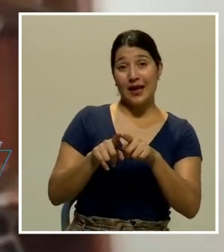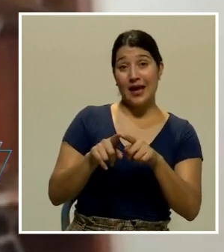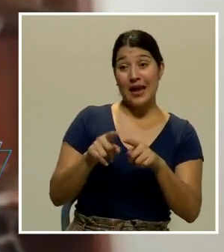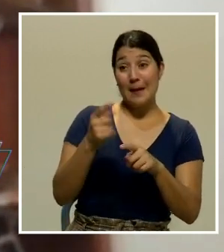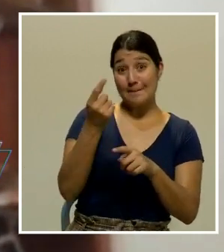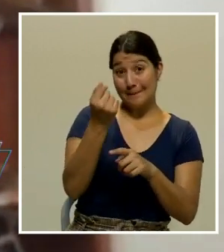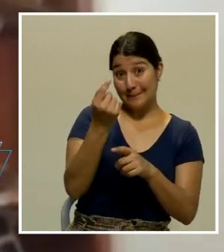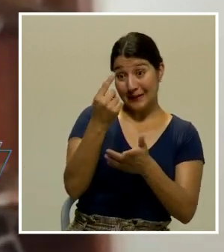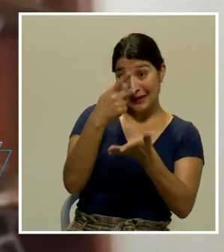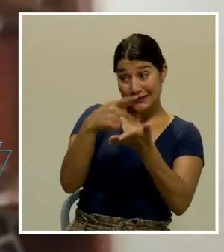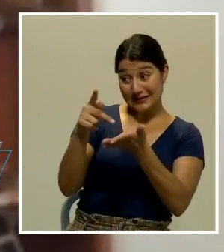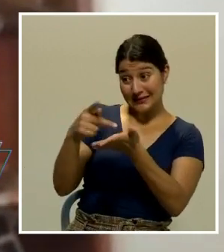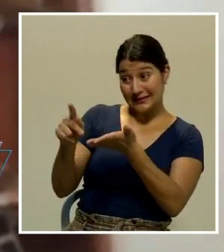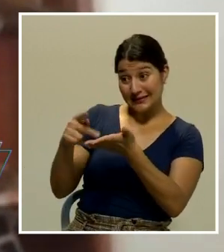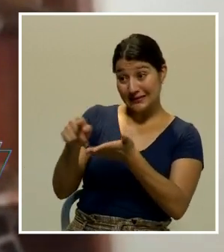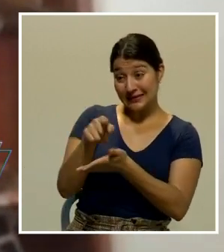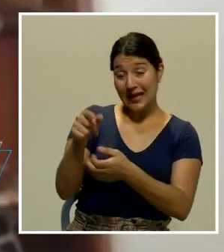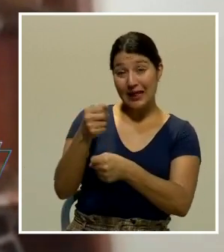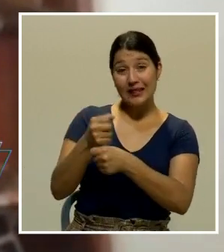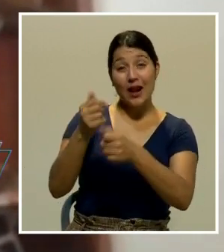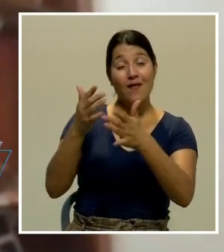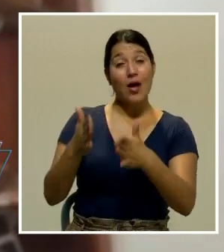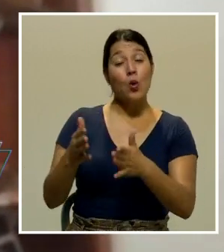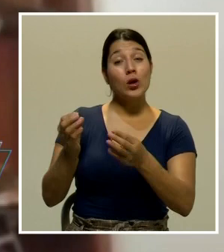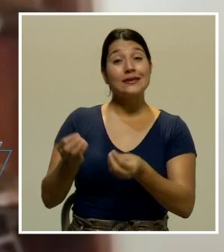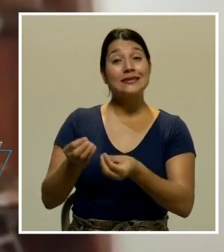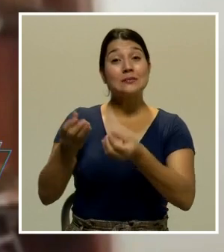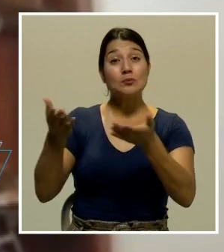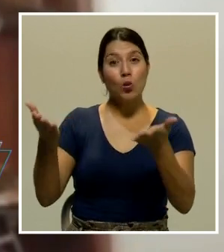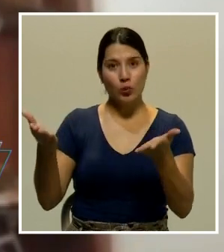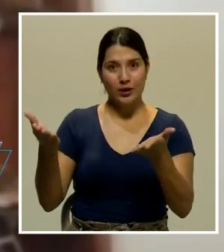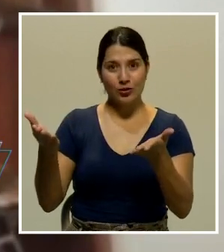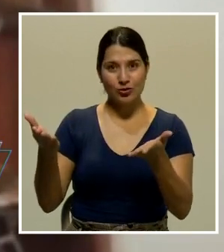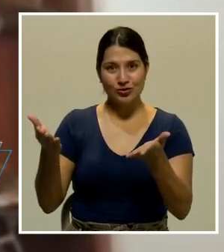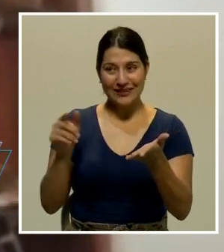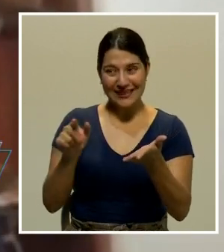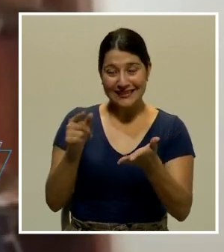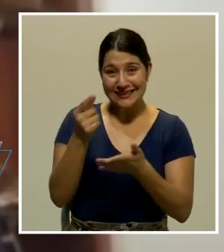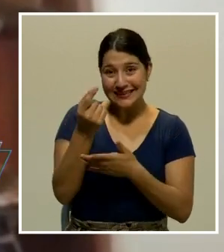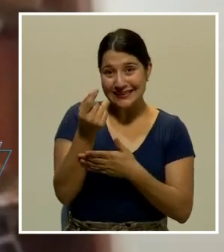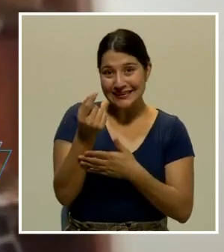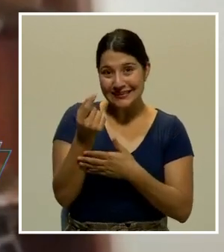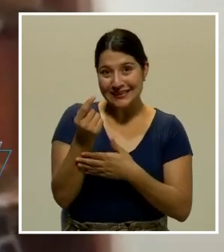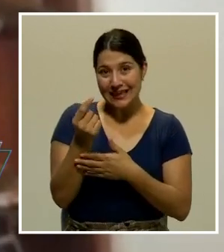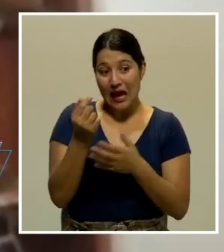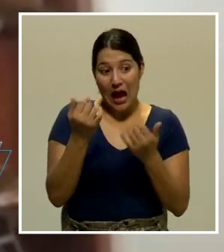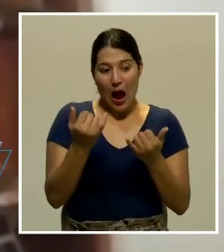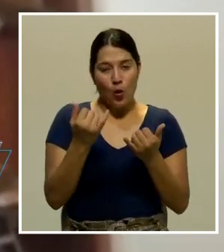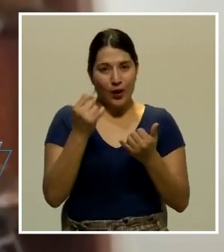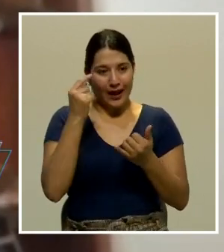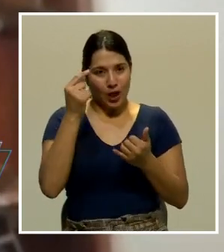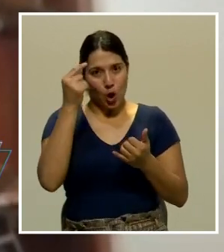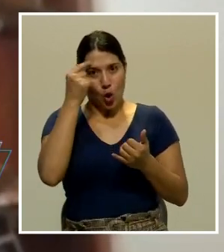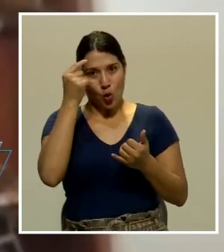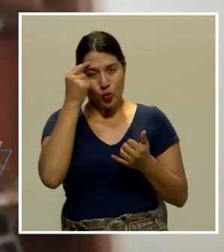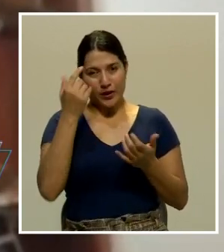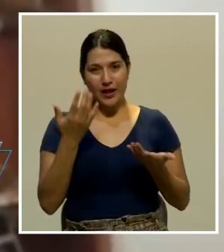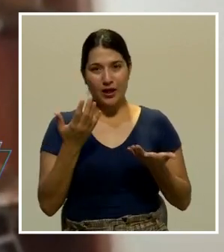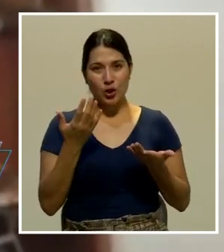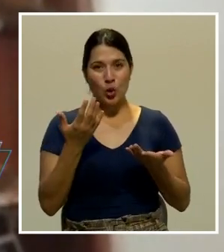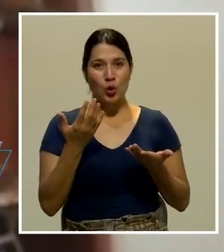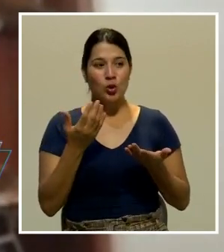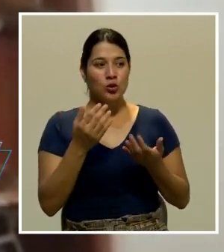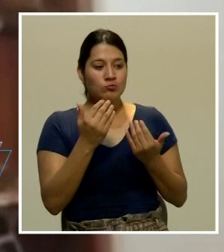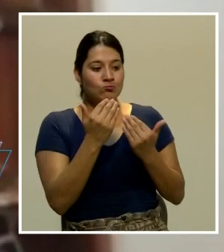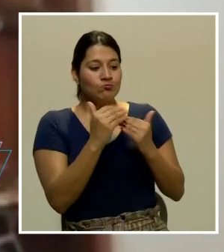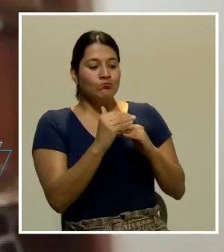este supuesto no tiene suficiente espacio para pagar el incremento salarial. Eso es lo que se está